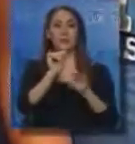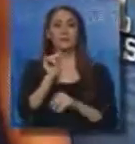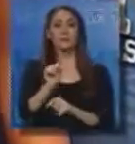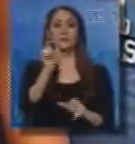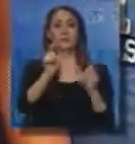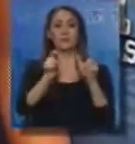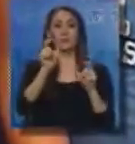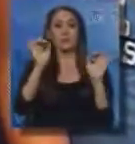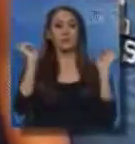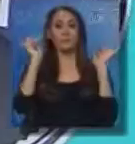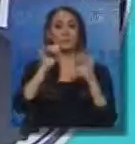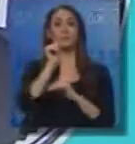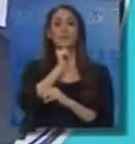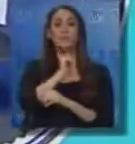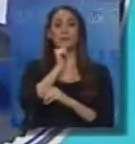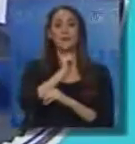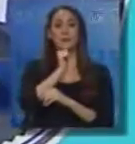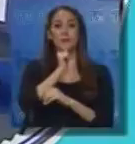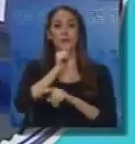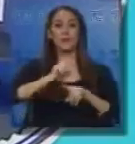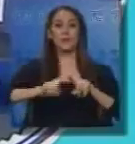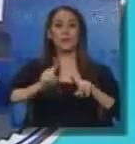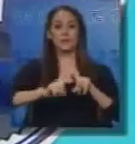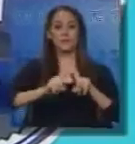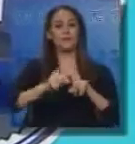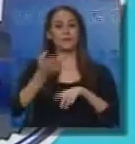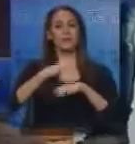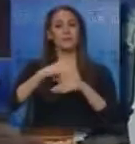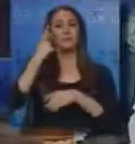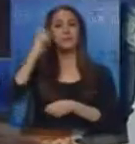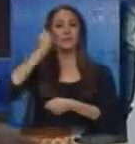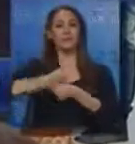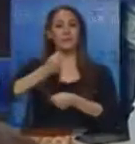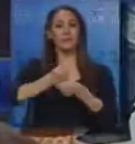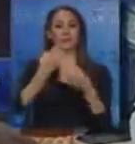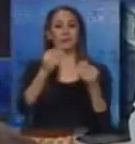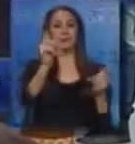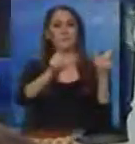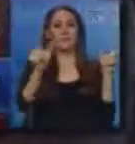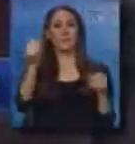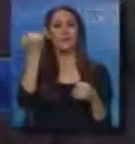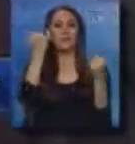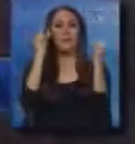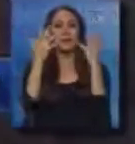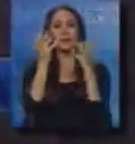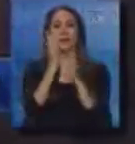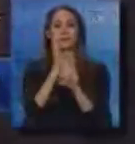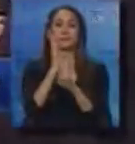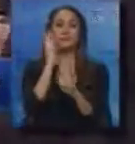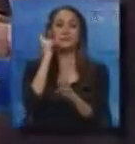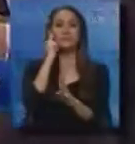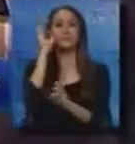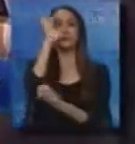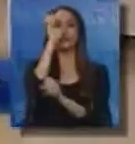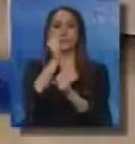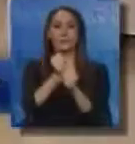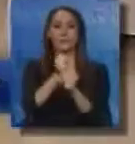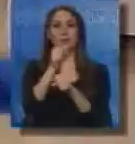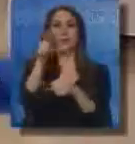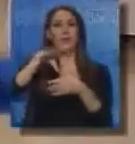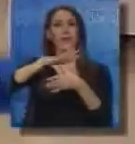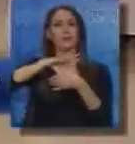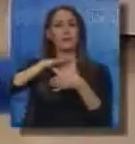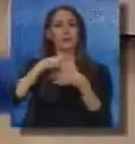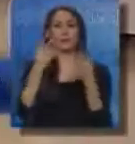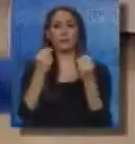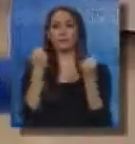empresas públicas y privadas ofertaron centenares de plazas de trabajo para los miles de interesados que acudieron al lugar. La feria